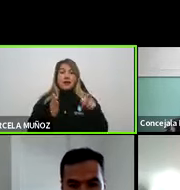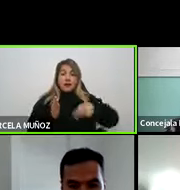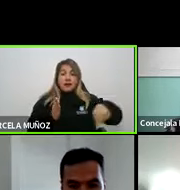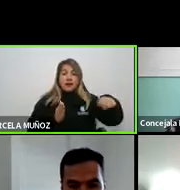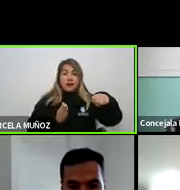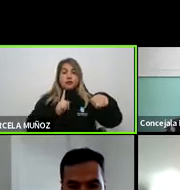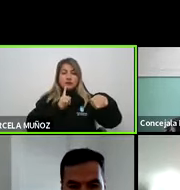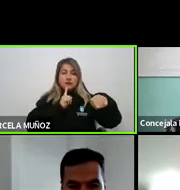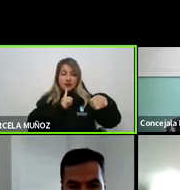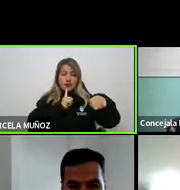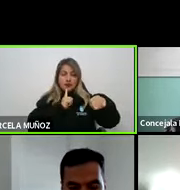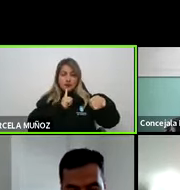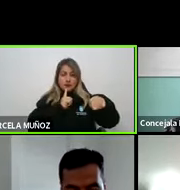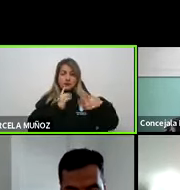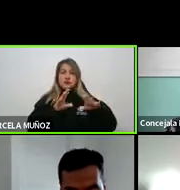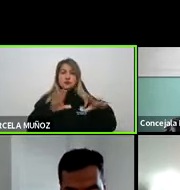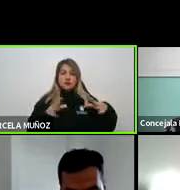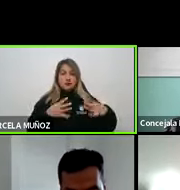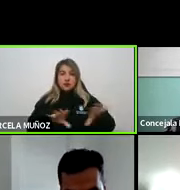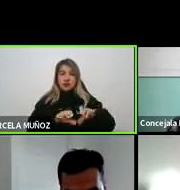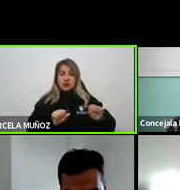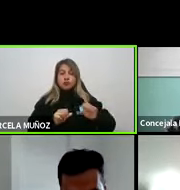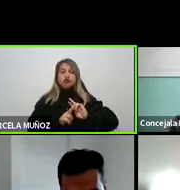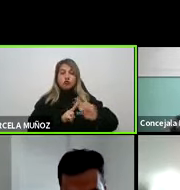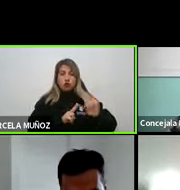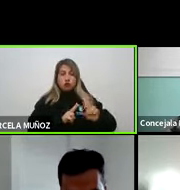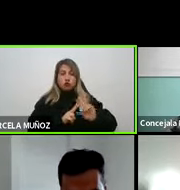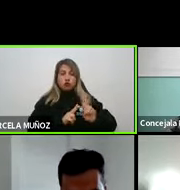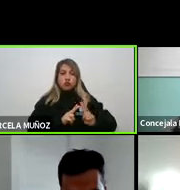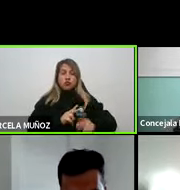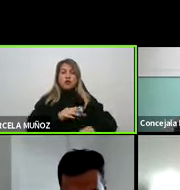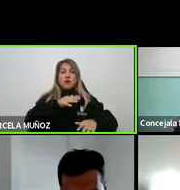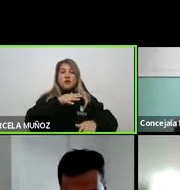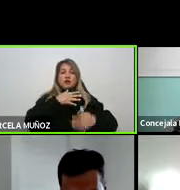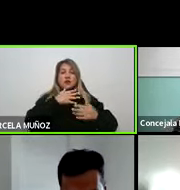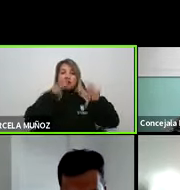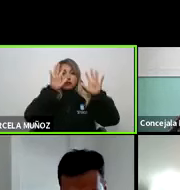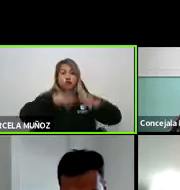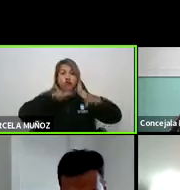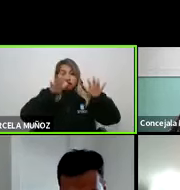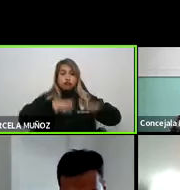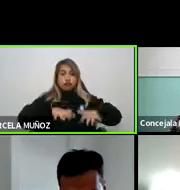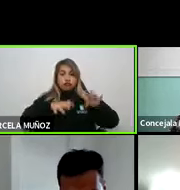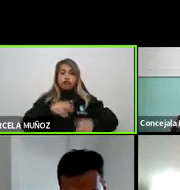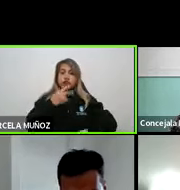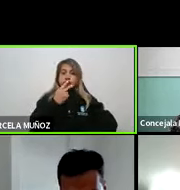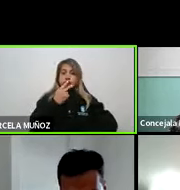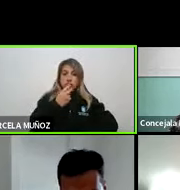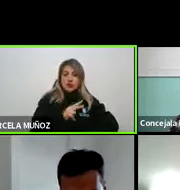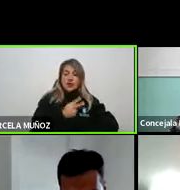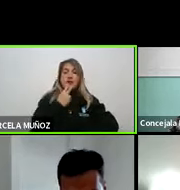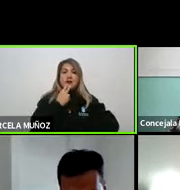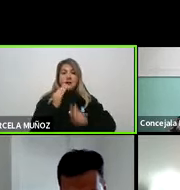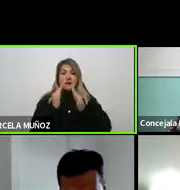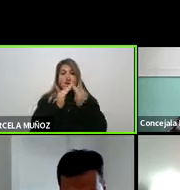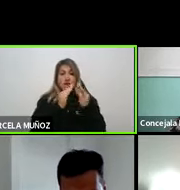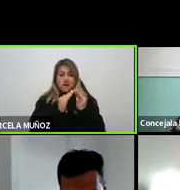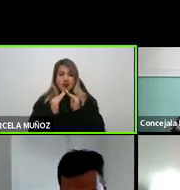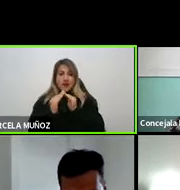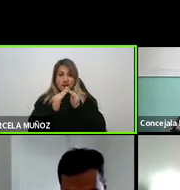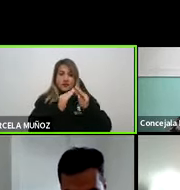tengan unas soluciones de aguas lluvias que corresponden a la cantidad de viviendas que